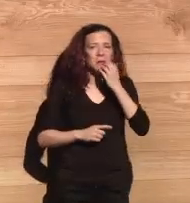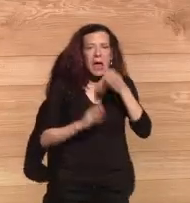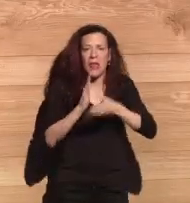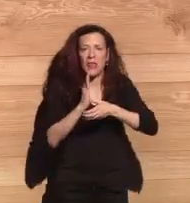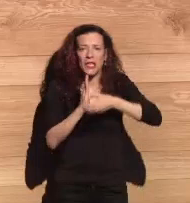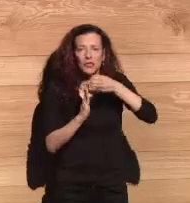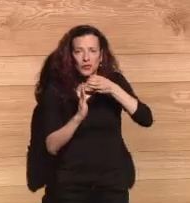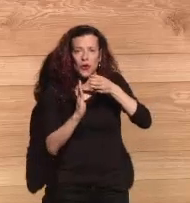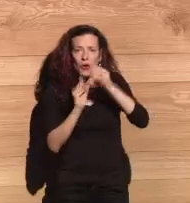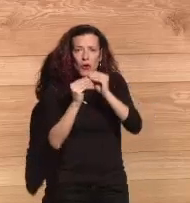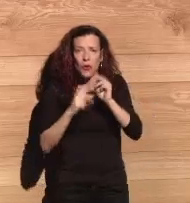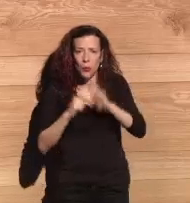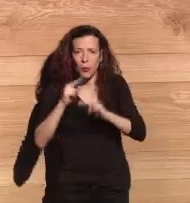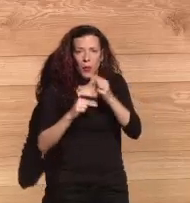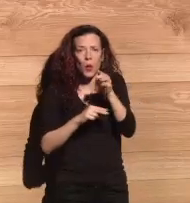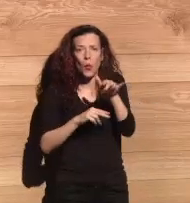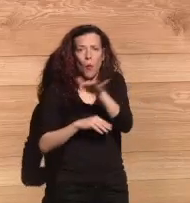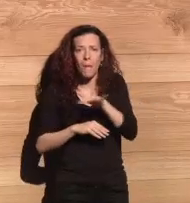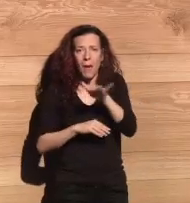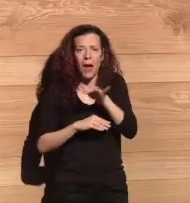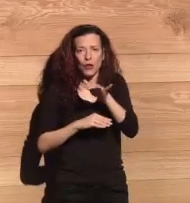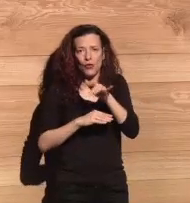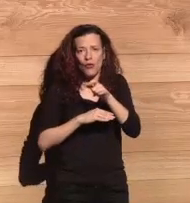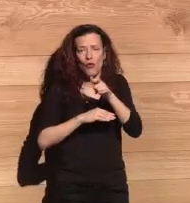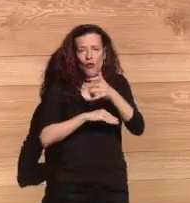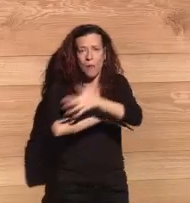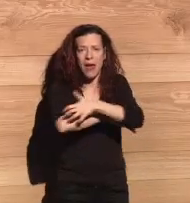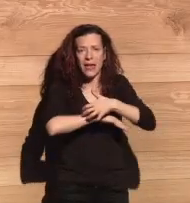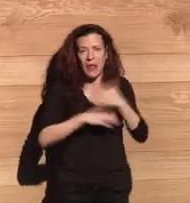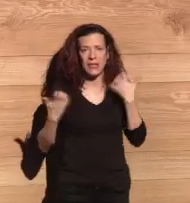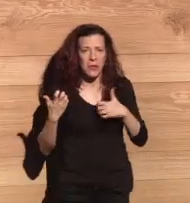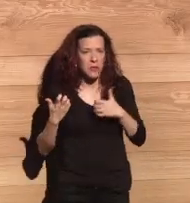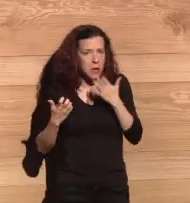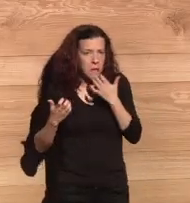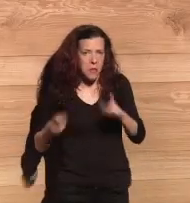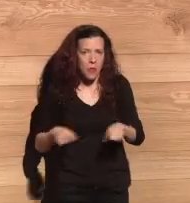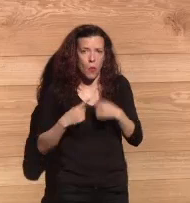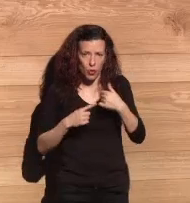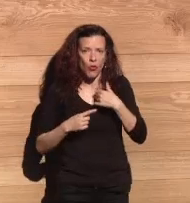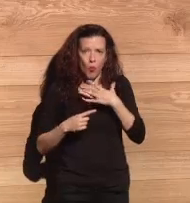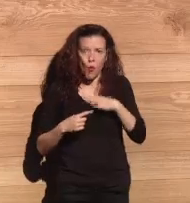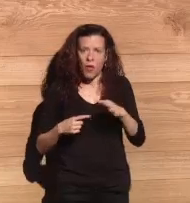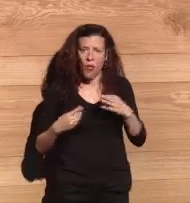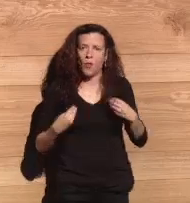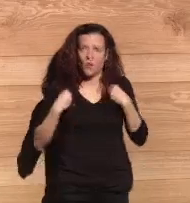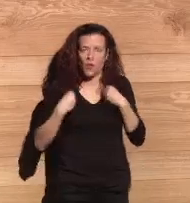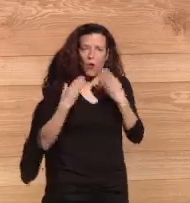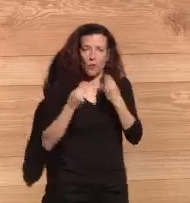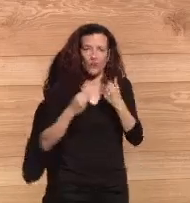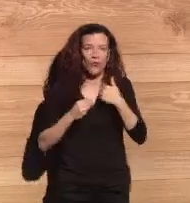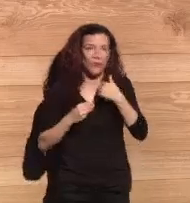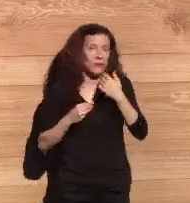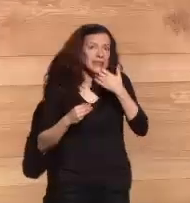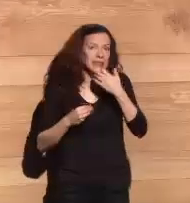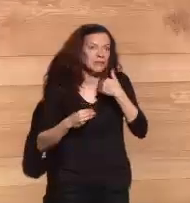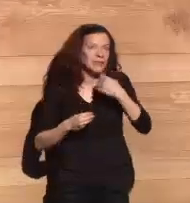ascensor en un barrio marginal de Sevilla. Lo puedo disfrutar muchísimo. sí que es el primer ascensor que